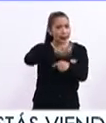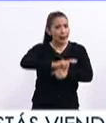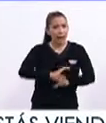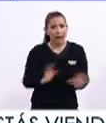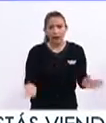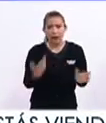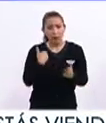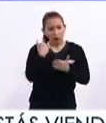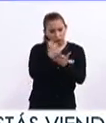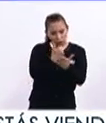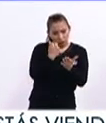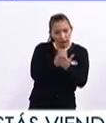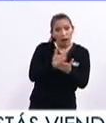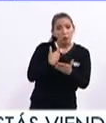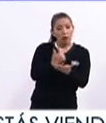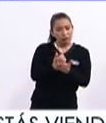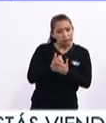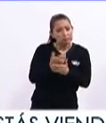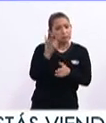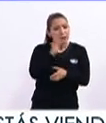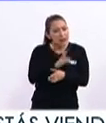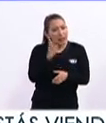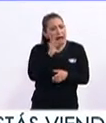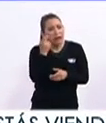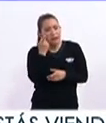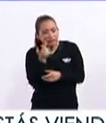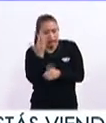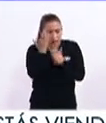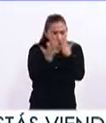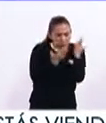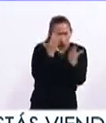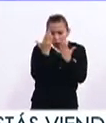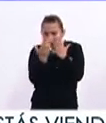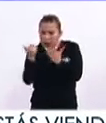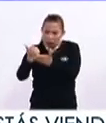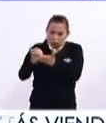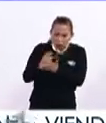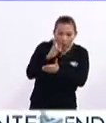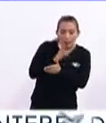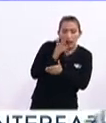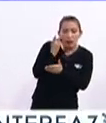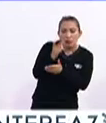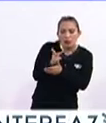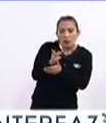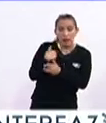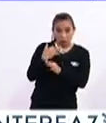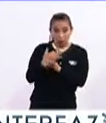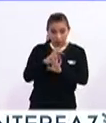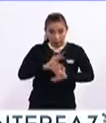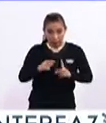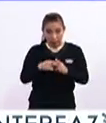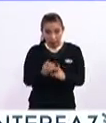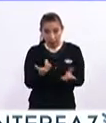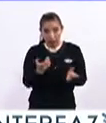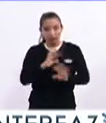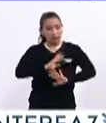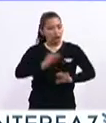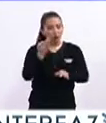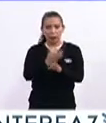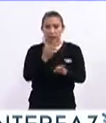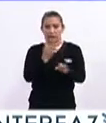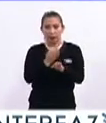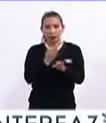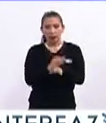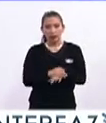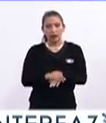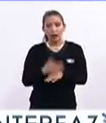un acompañamiento constante para estar haciendo pruebas, los test mientras van estudiando, ¿no? Ese es un poco la idea. Y ya está abierto en estos momentos. Ya lo pueden descargar o ya